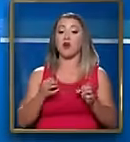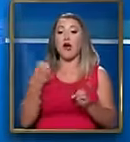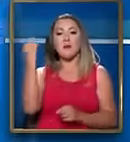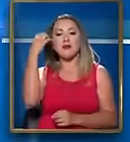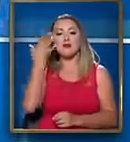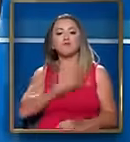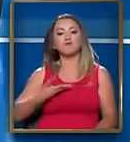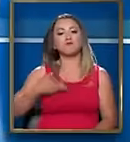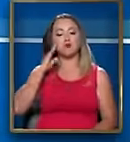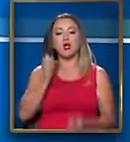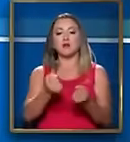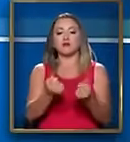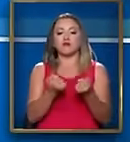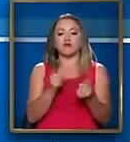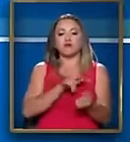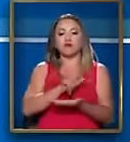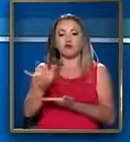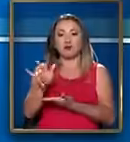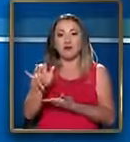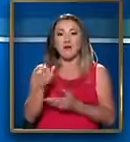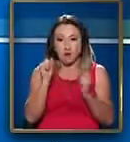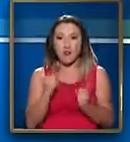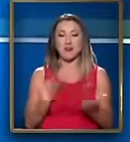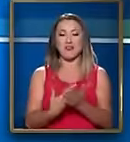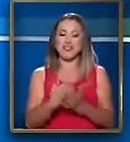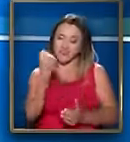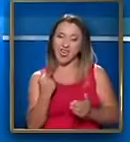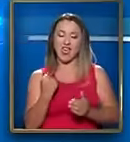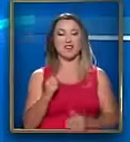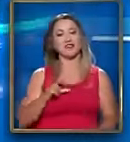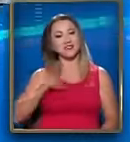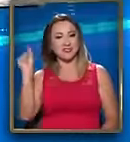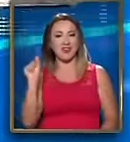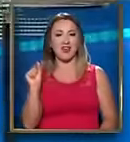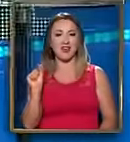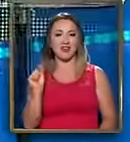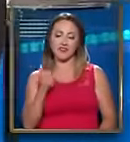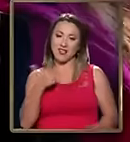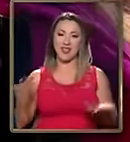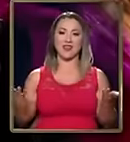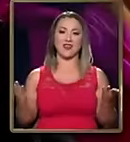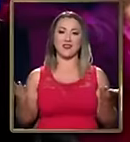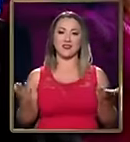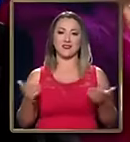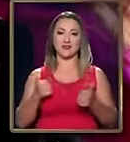curso para pilotear avión. La gran posibilidad que tiene de despegar. Bueno, en el...